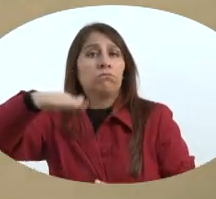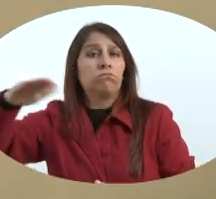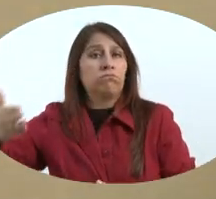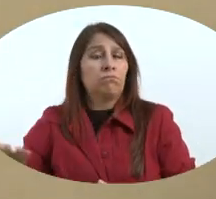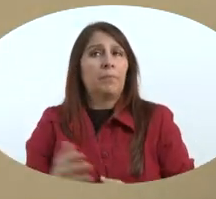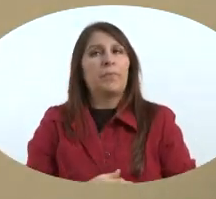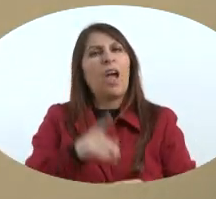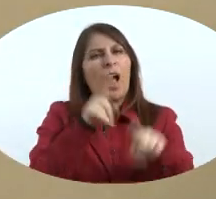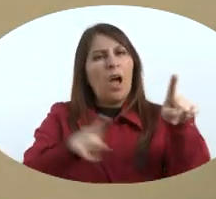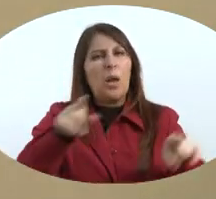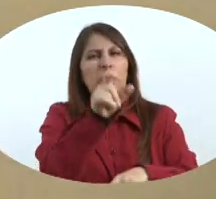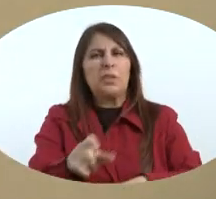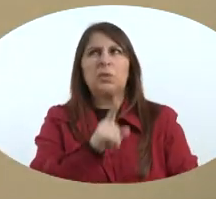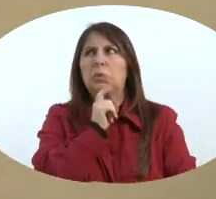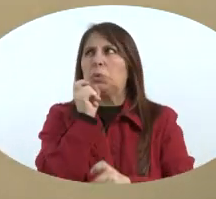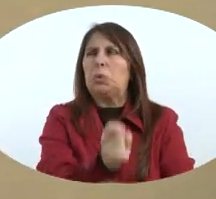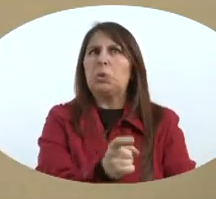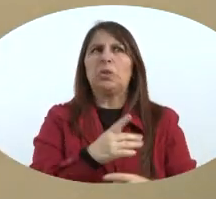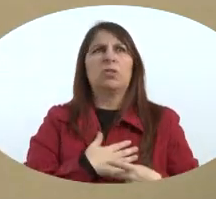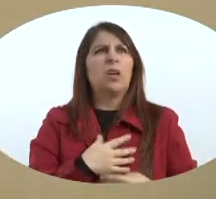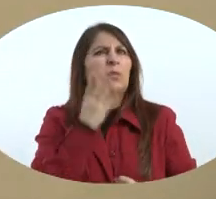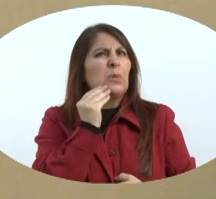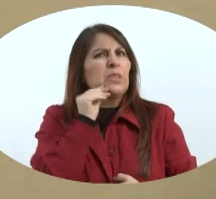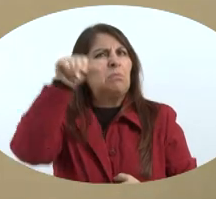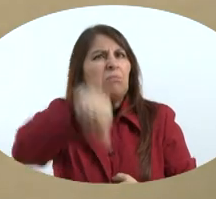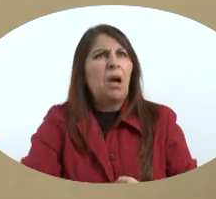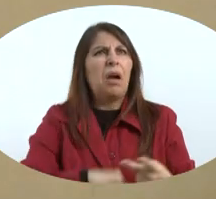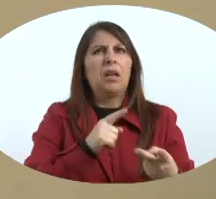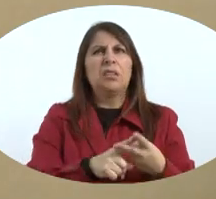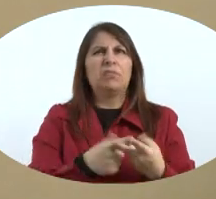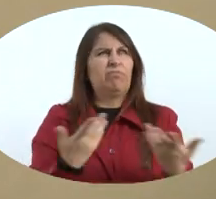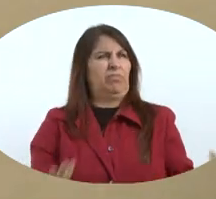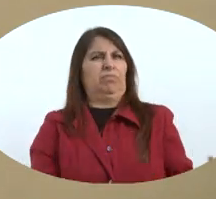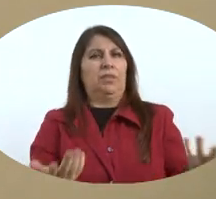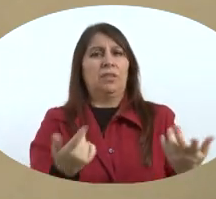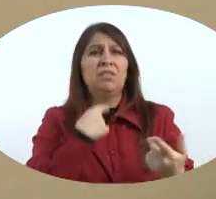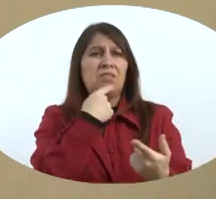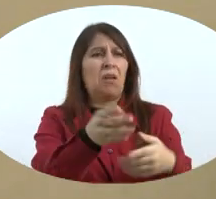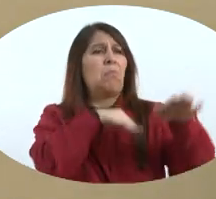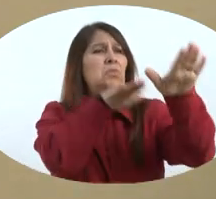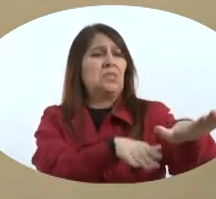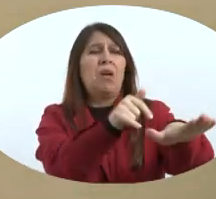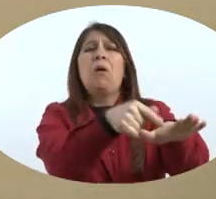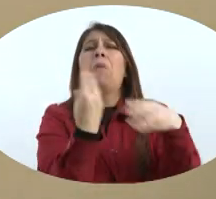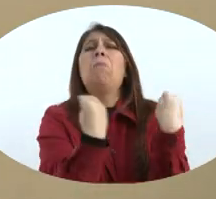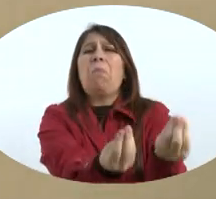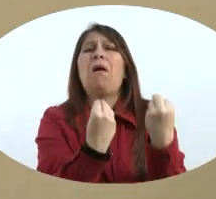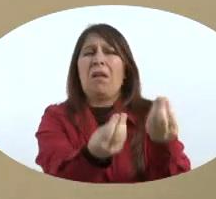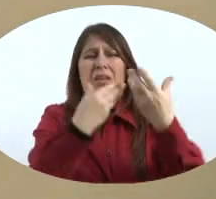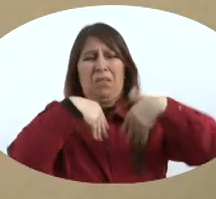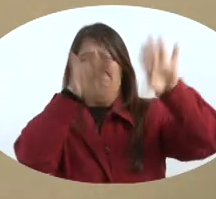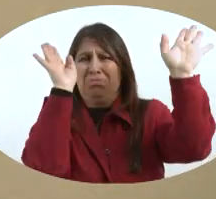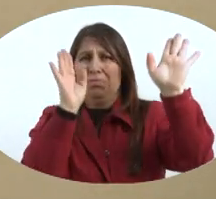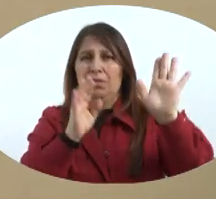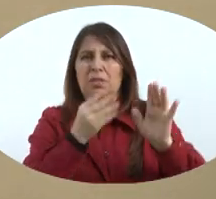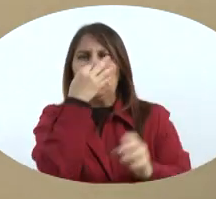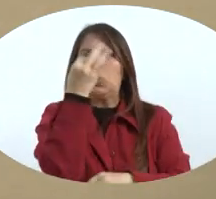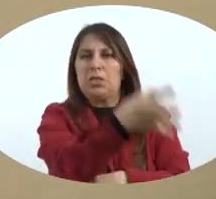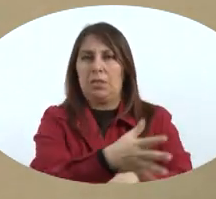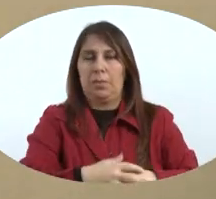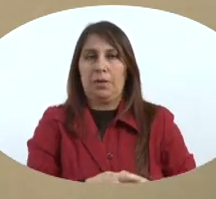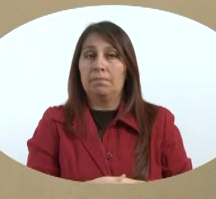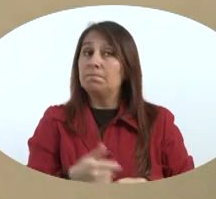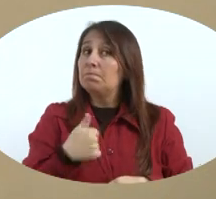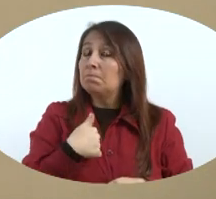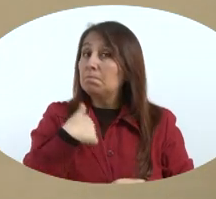por malas experiencias o por desconocimiento dicen que para que las representaciones estudiantiles que eso no sirve y yo he puesto un debate y es